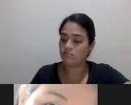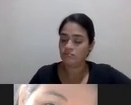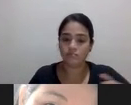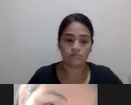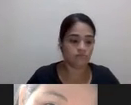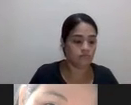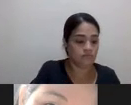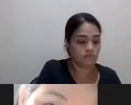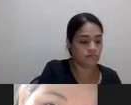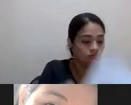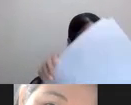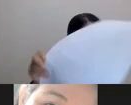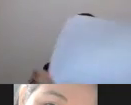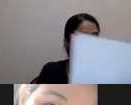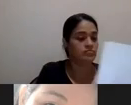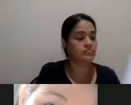Listo.